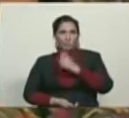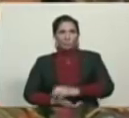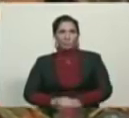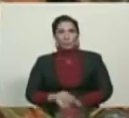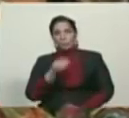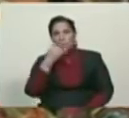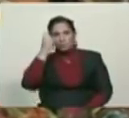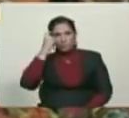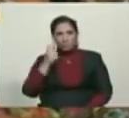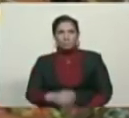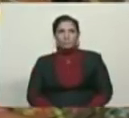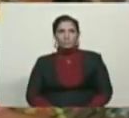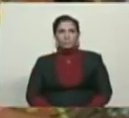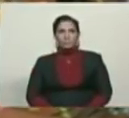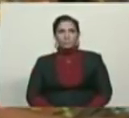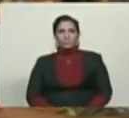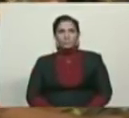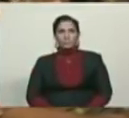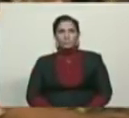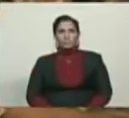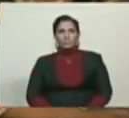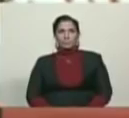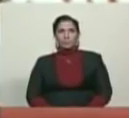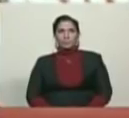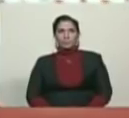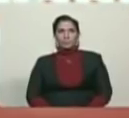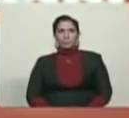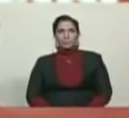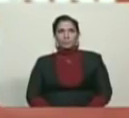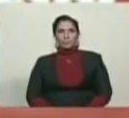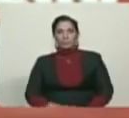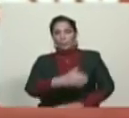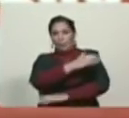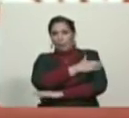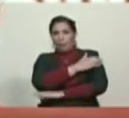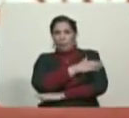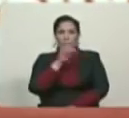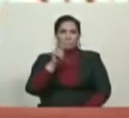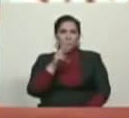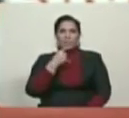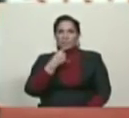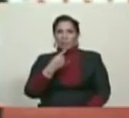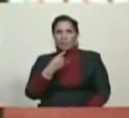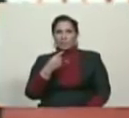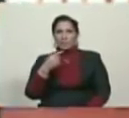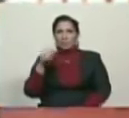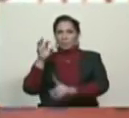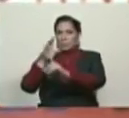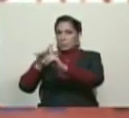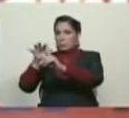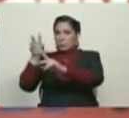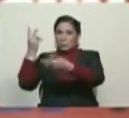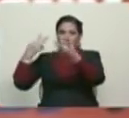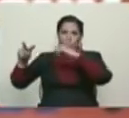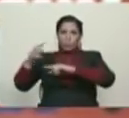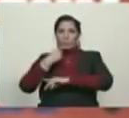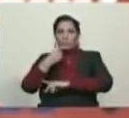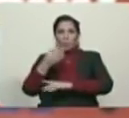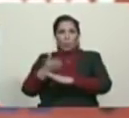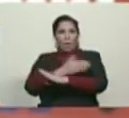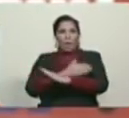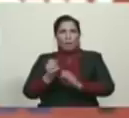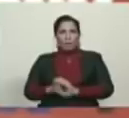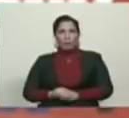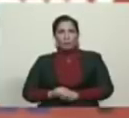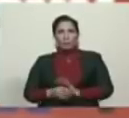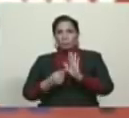Buenos días. Buenos días. La oposición venezolana sigue apostando al show mediático y político, como usted lo mencionaba. Muestra de ella es